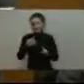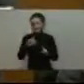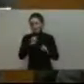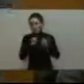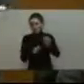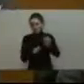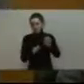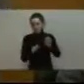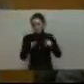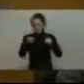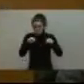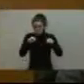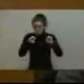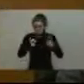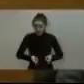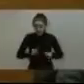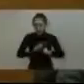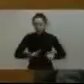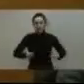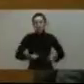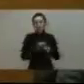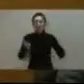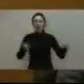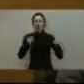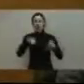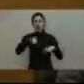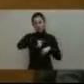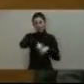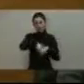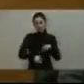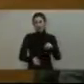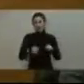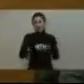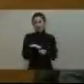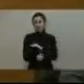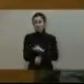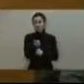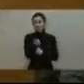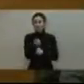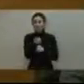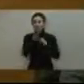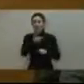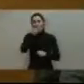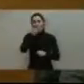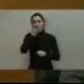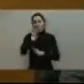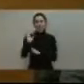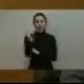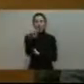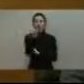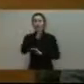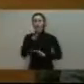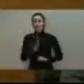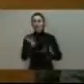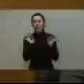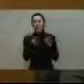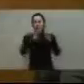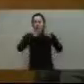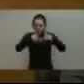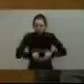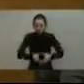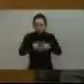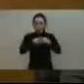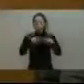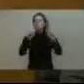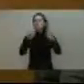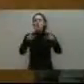esta perspectiva, al paso que va su gestión en puertos, el calentamiento global los habrá sumergido. Y entonces no